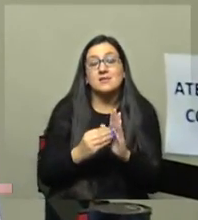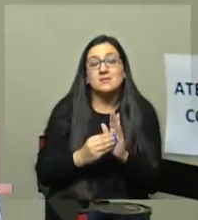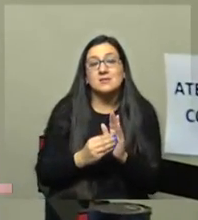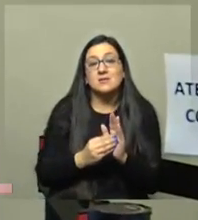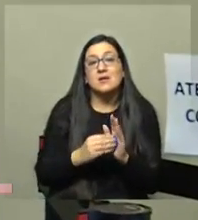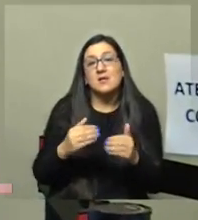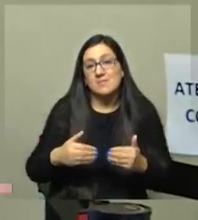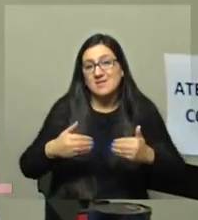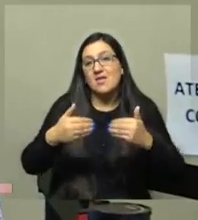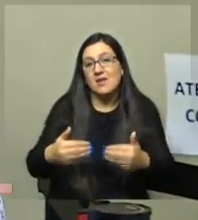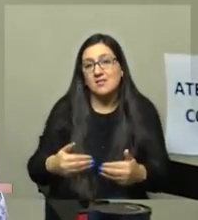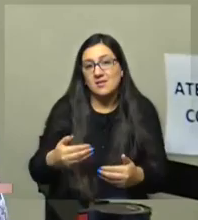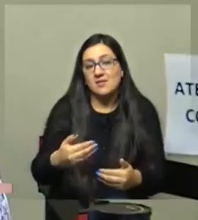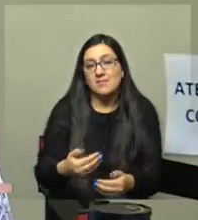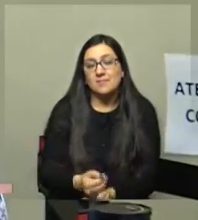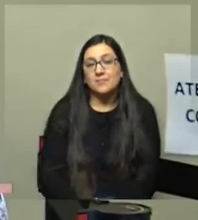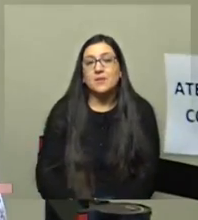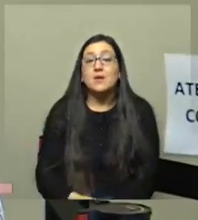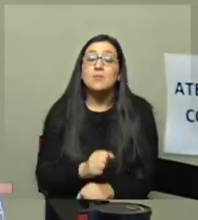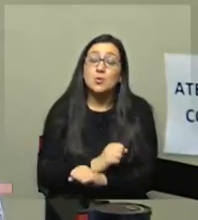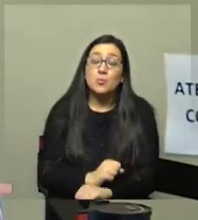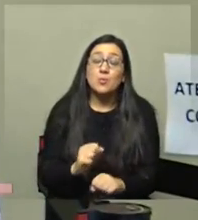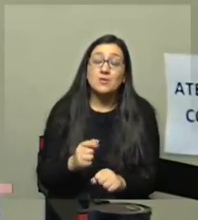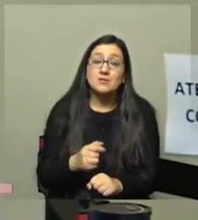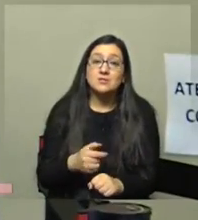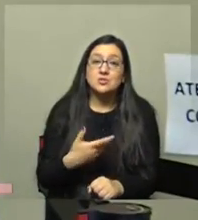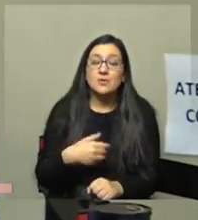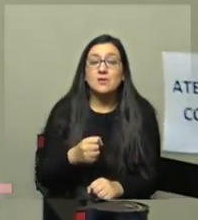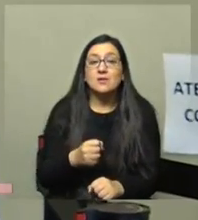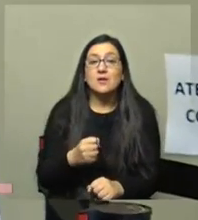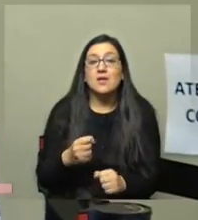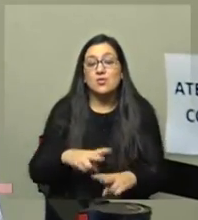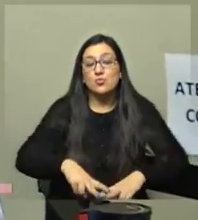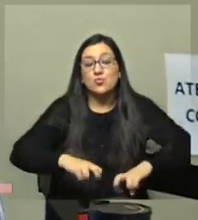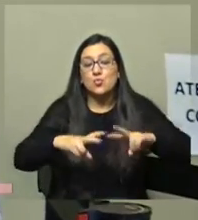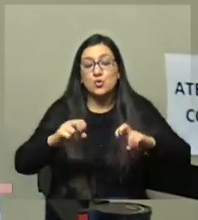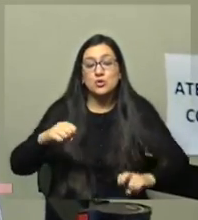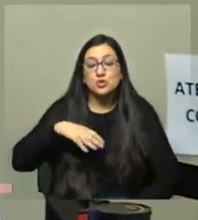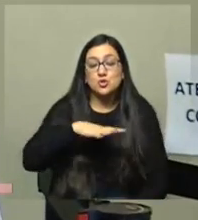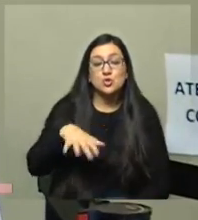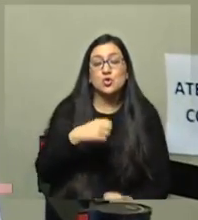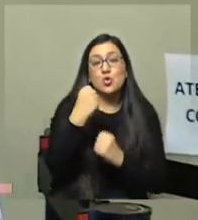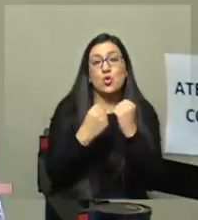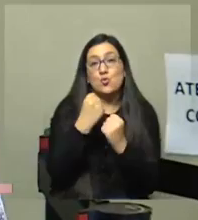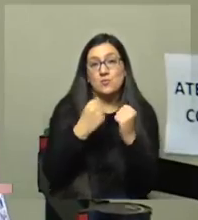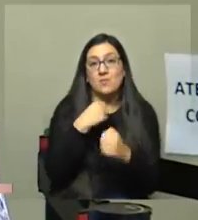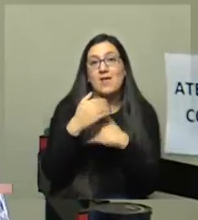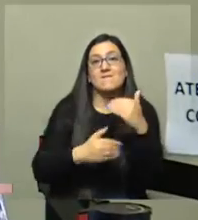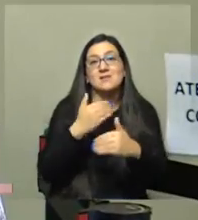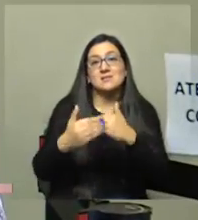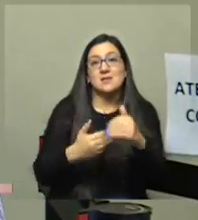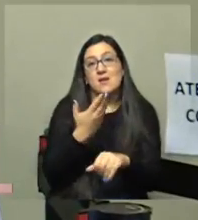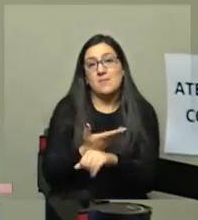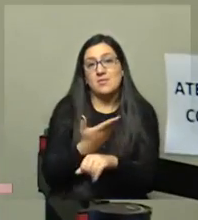forma posterior, pero ya van a adelantando toda la parte de estudio socioeconómico para avanzar más rápido en la